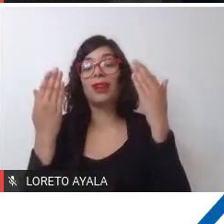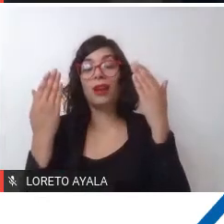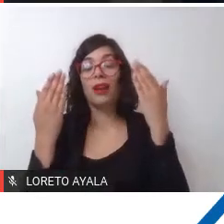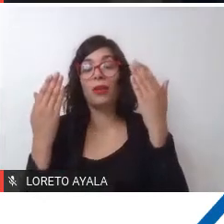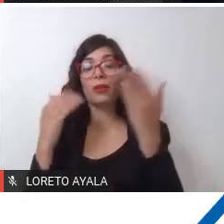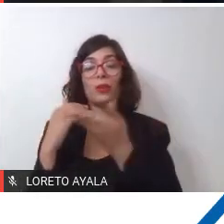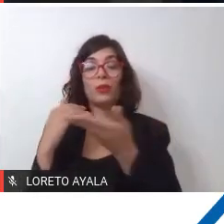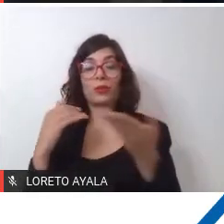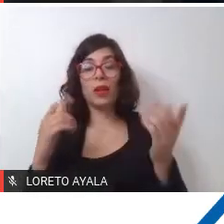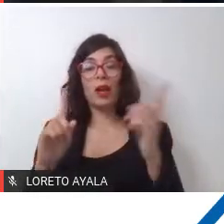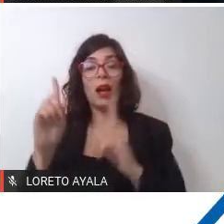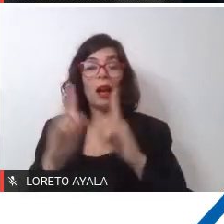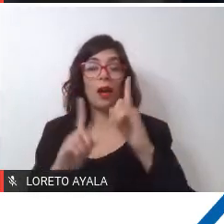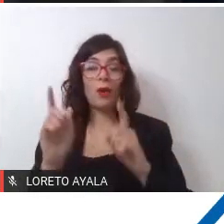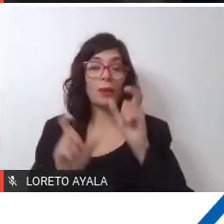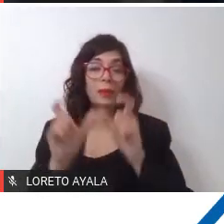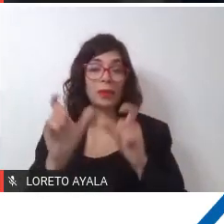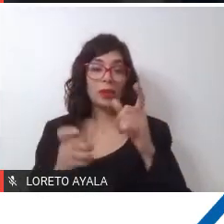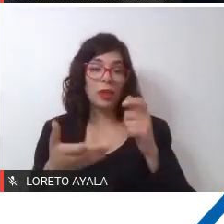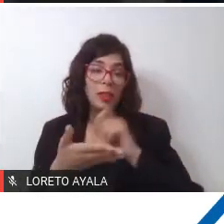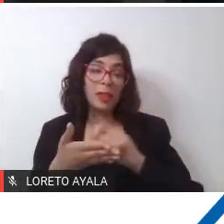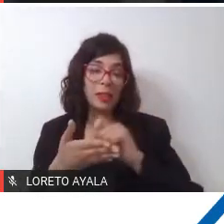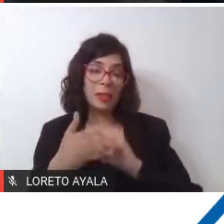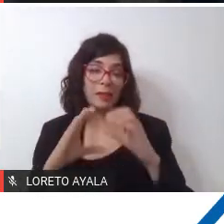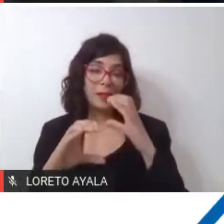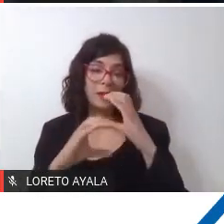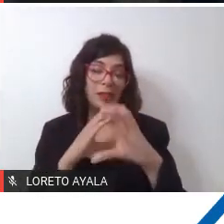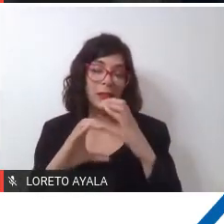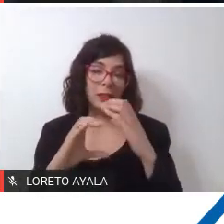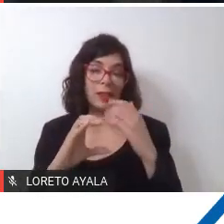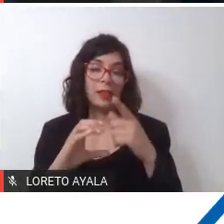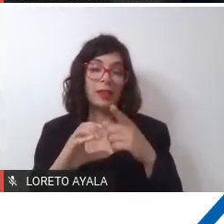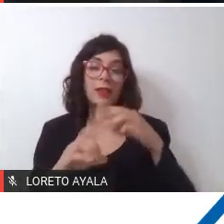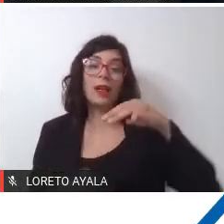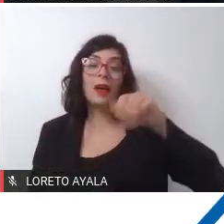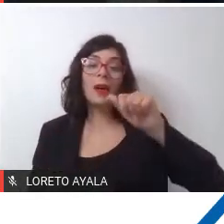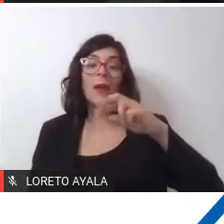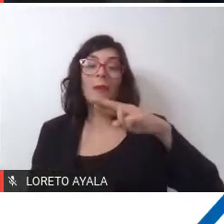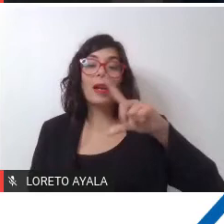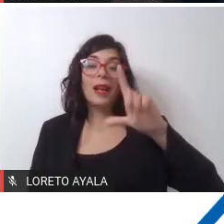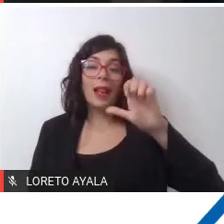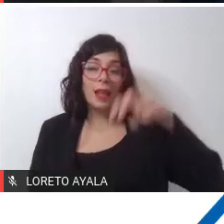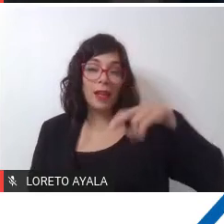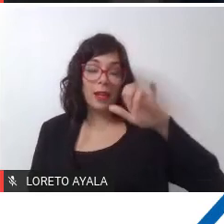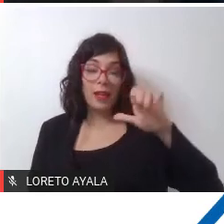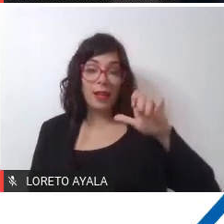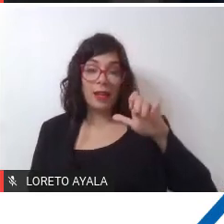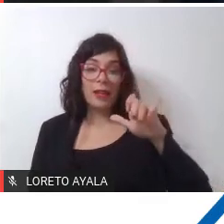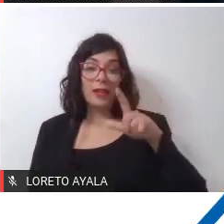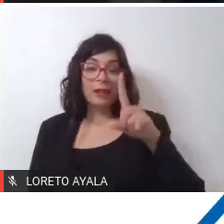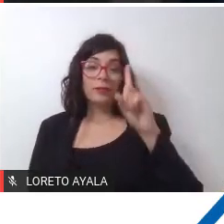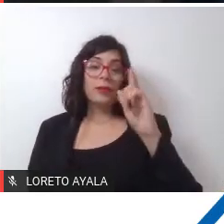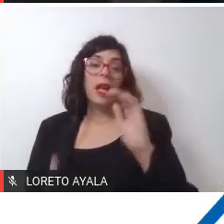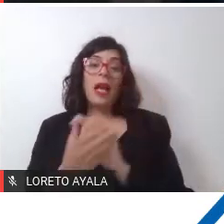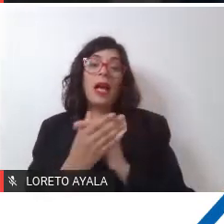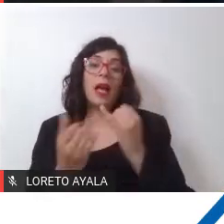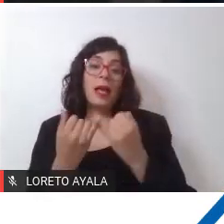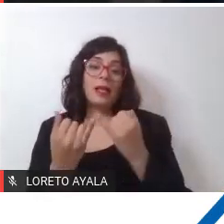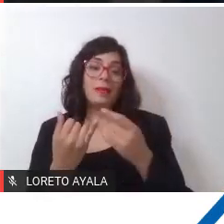a algunas personas que nos escribieron. A Marlene Barrera, Marlene, una amiga del